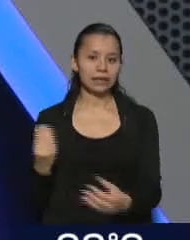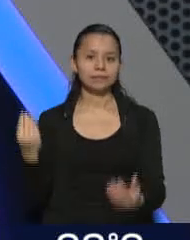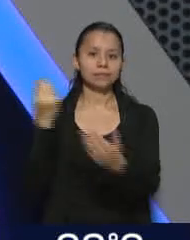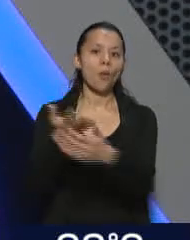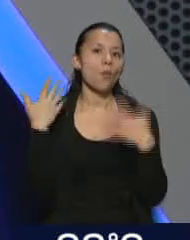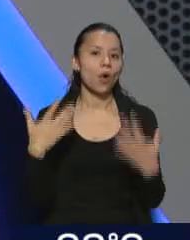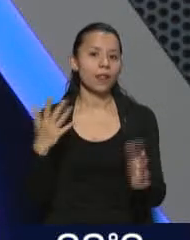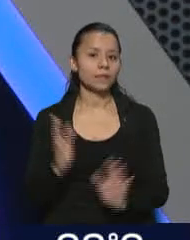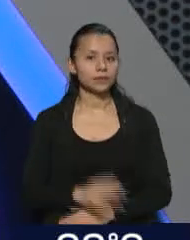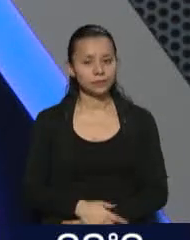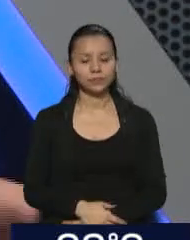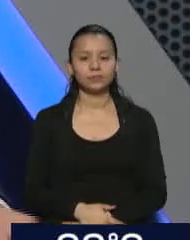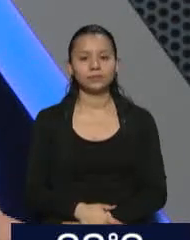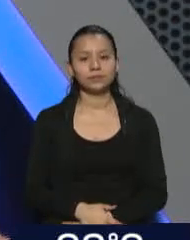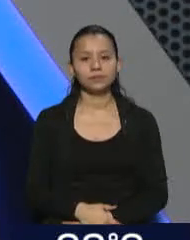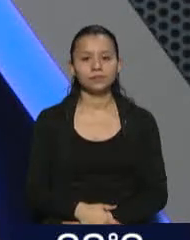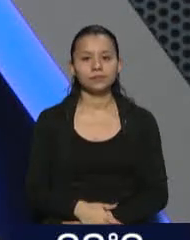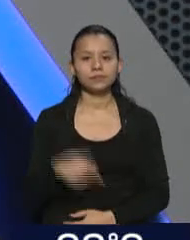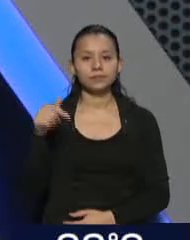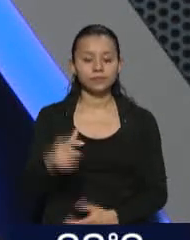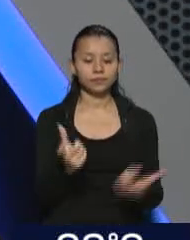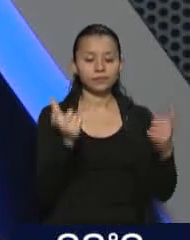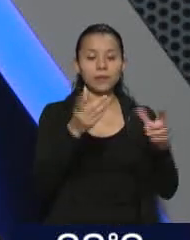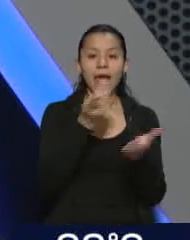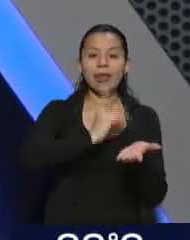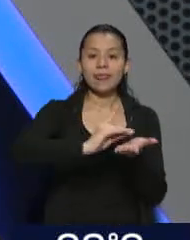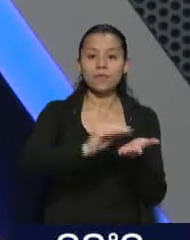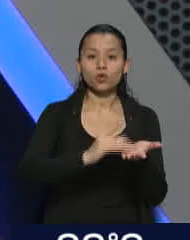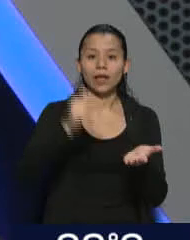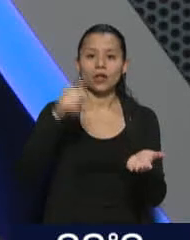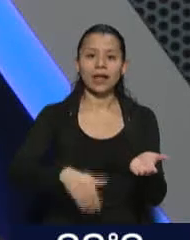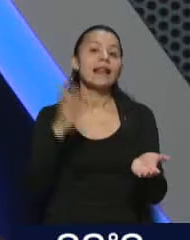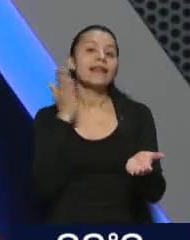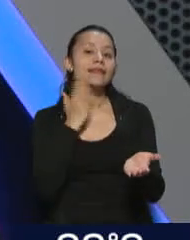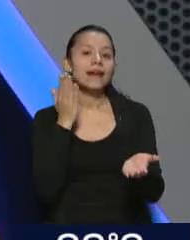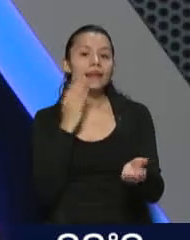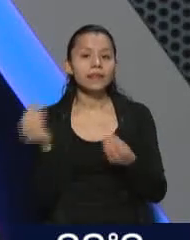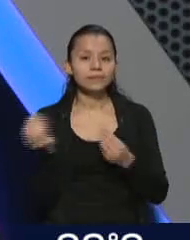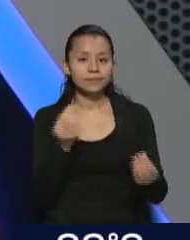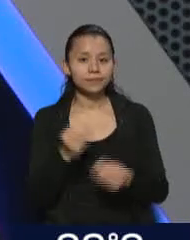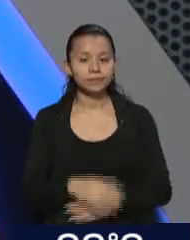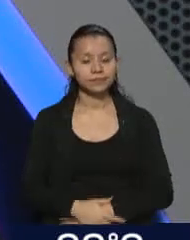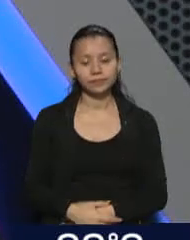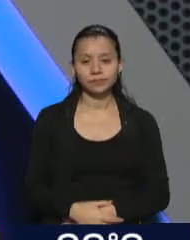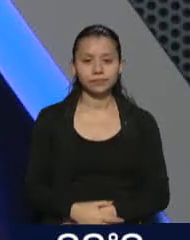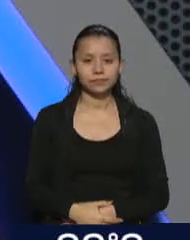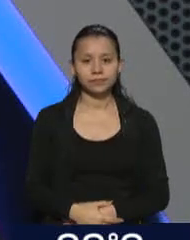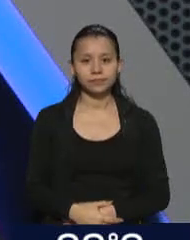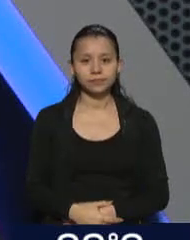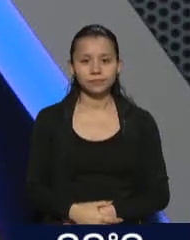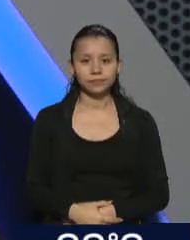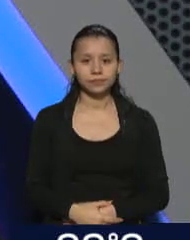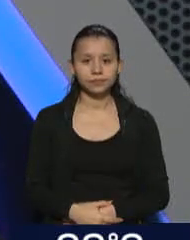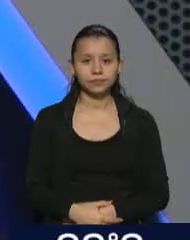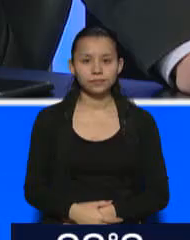Muy bien, la Cámara de Diputados de la provincia se aprestaba esta tarde, durante toda esta jornada, a darle media sanción